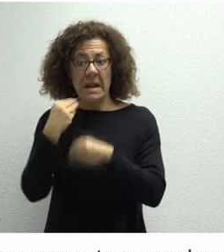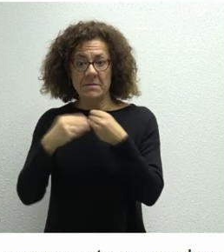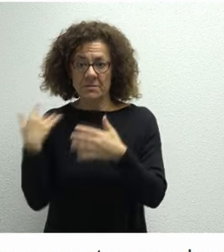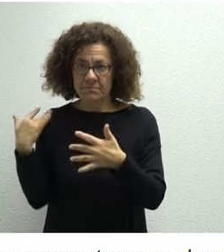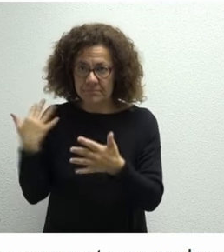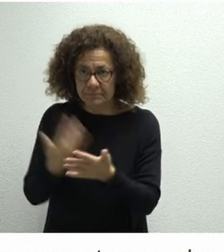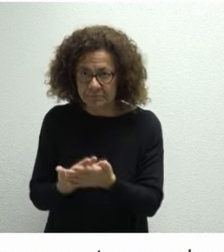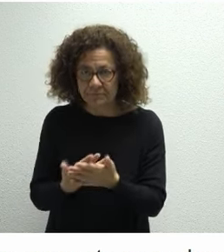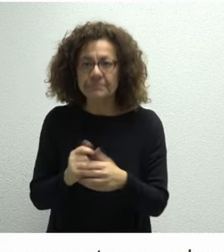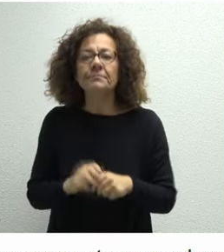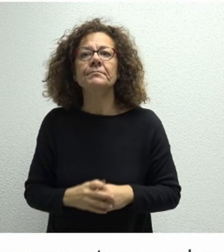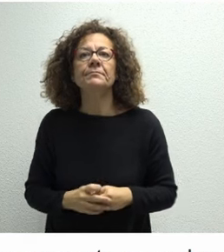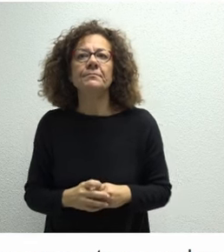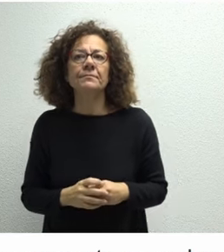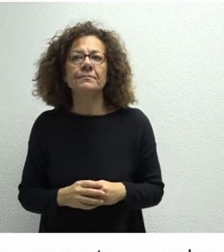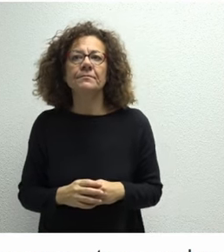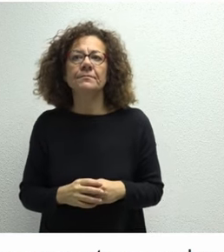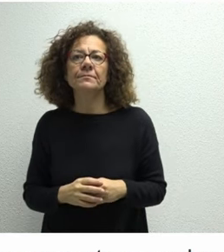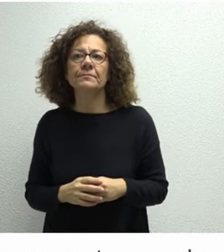unos